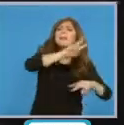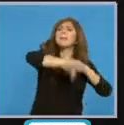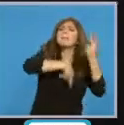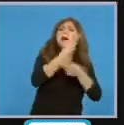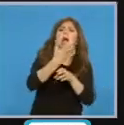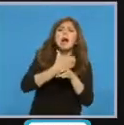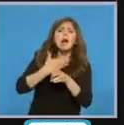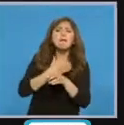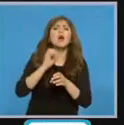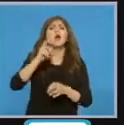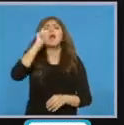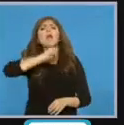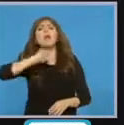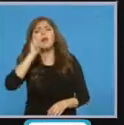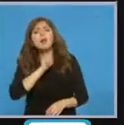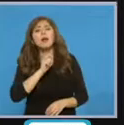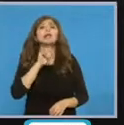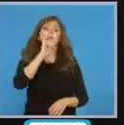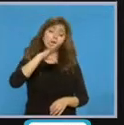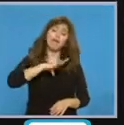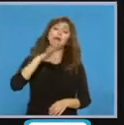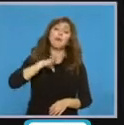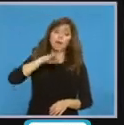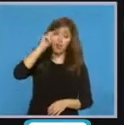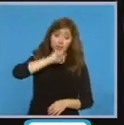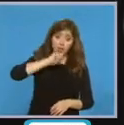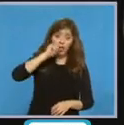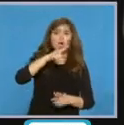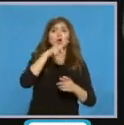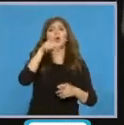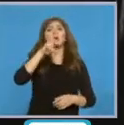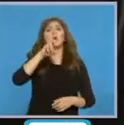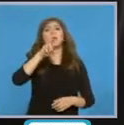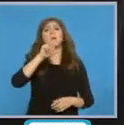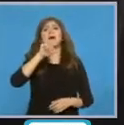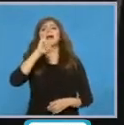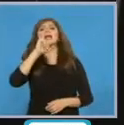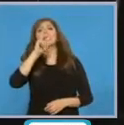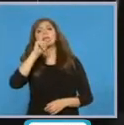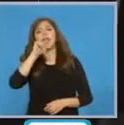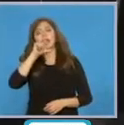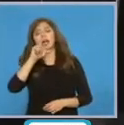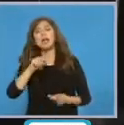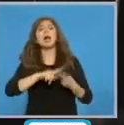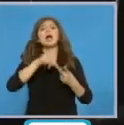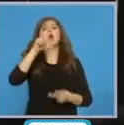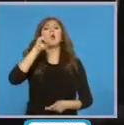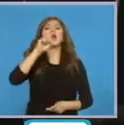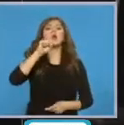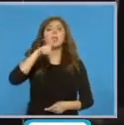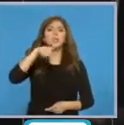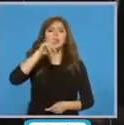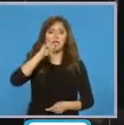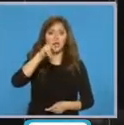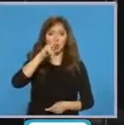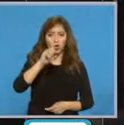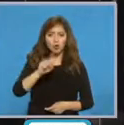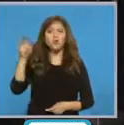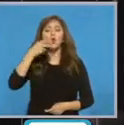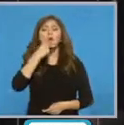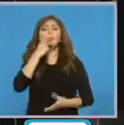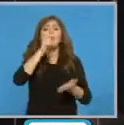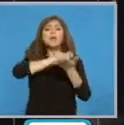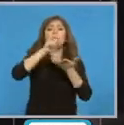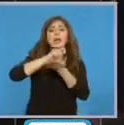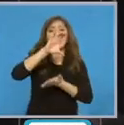nieve? Pues había neverías, había por ejemplo la Nueva Italia, los Kikos. Los Kikos, que Carlos Monsiváis dice que